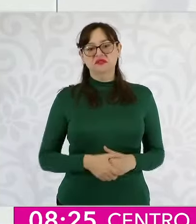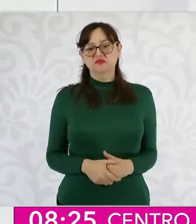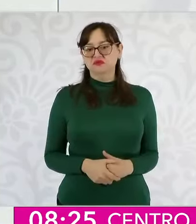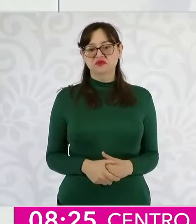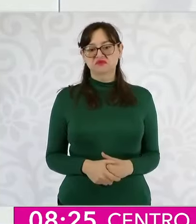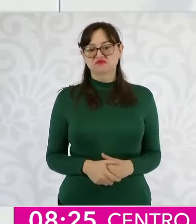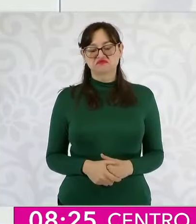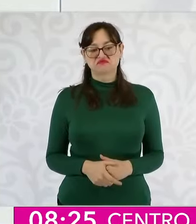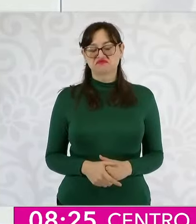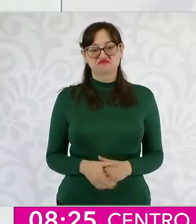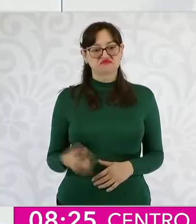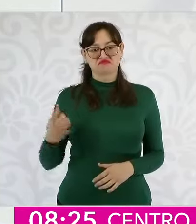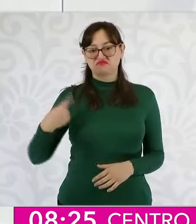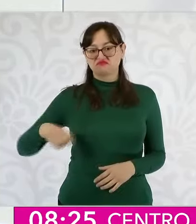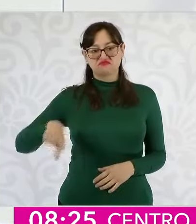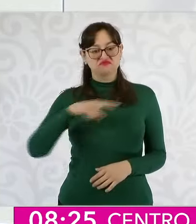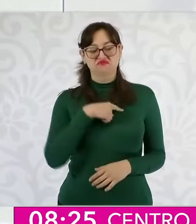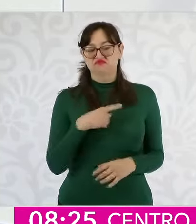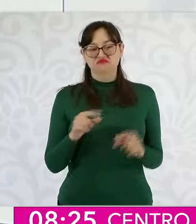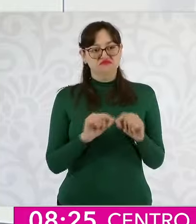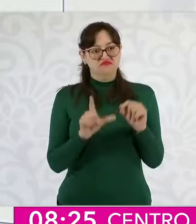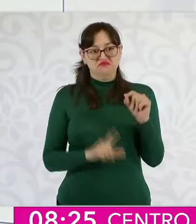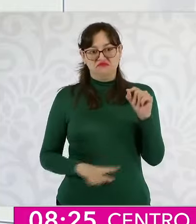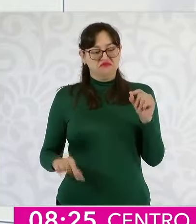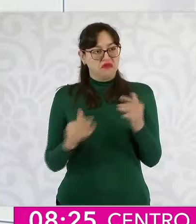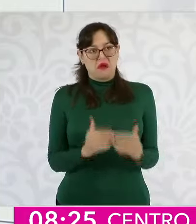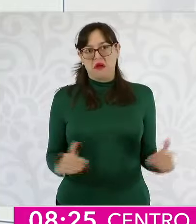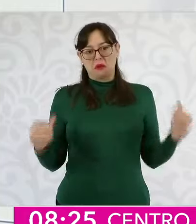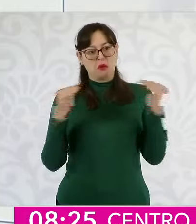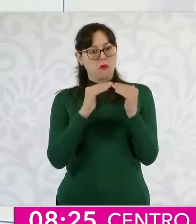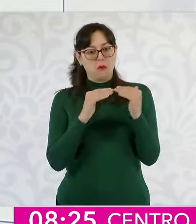Nosotros somos un país grandioso